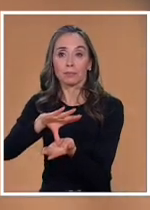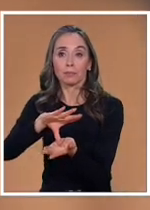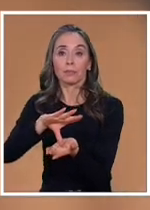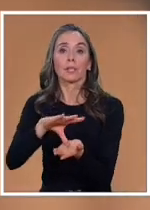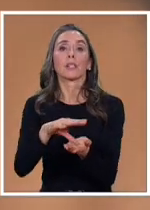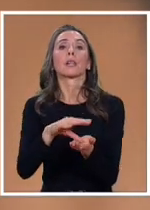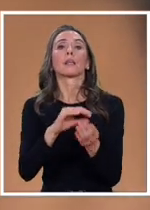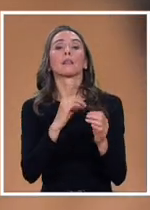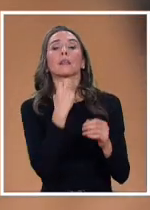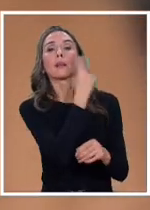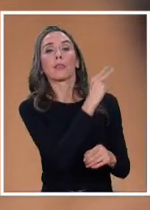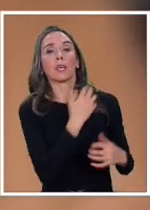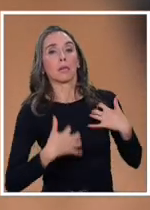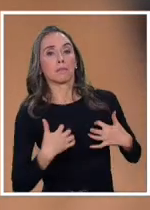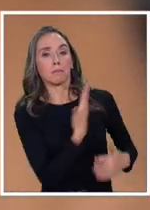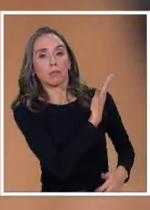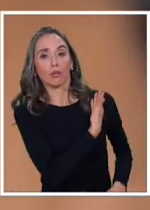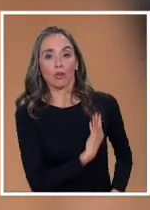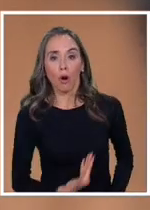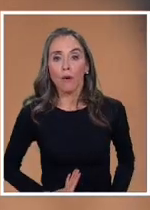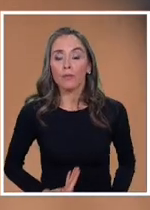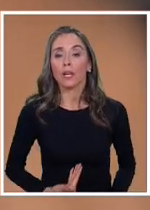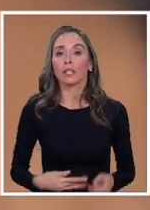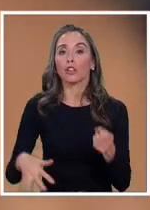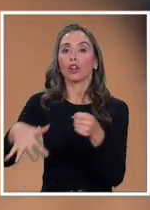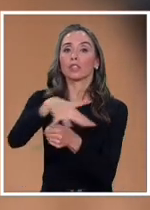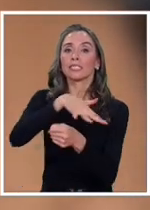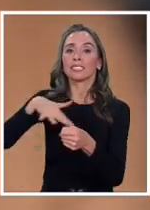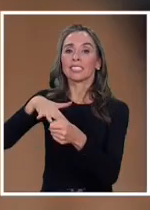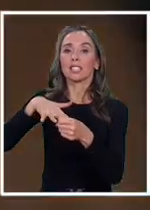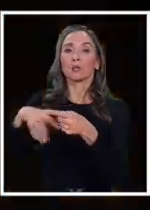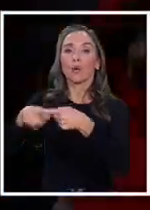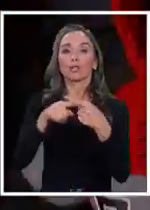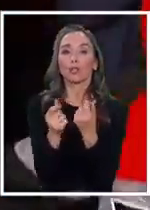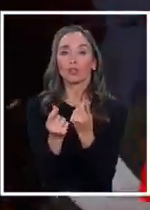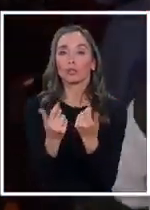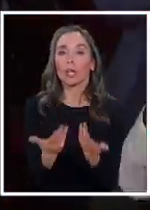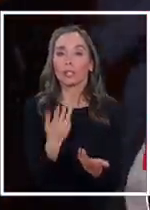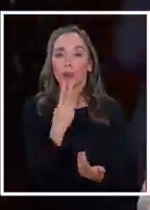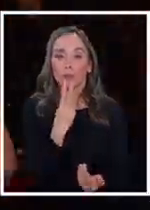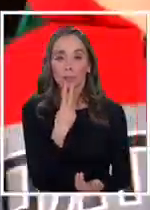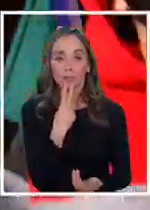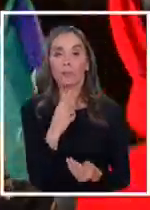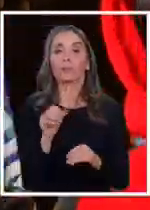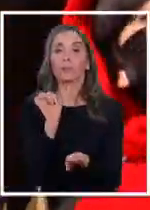del gobierno, de la situación social que se vive.